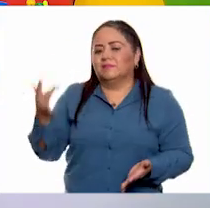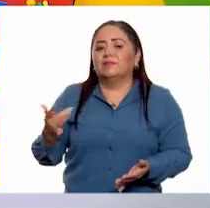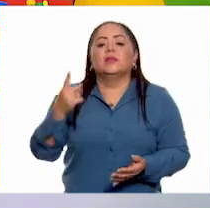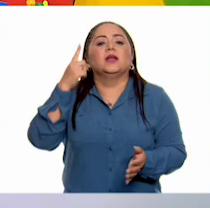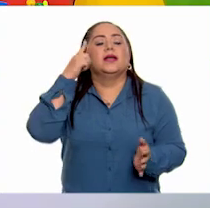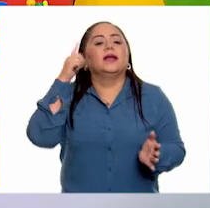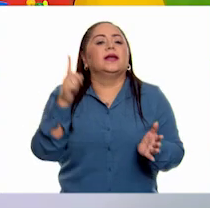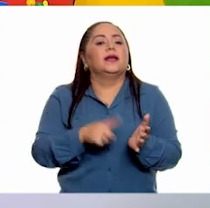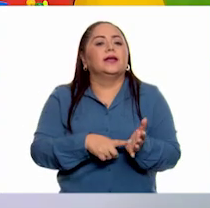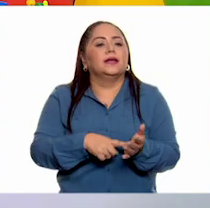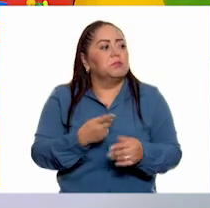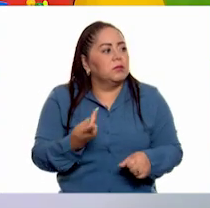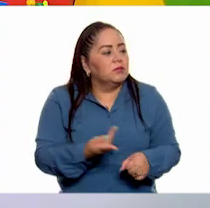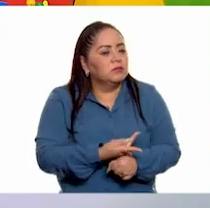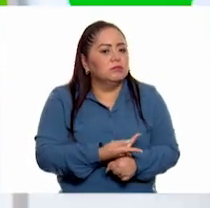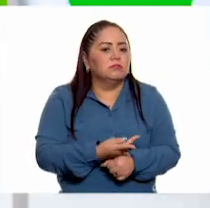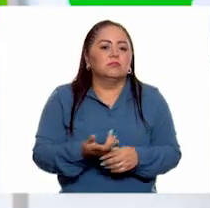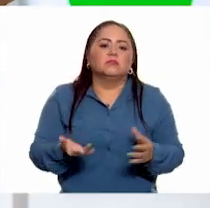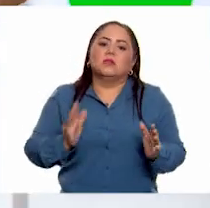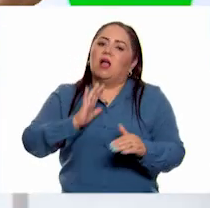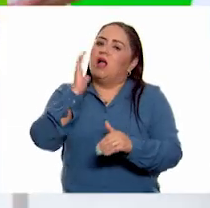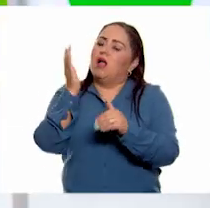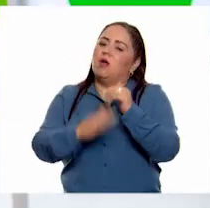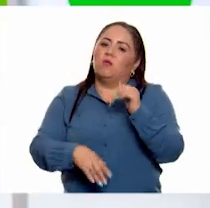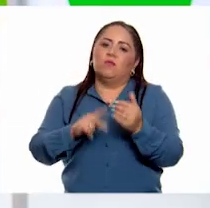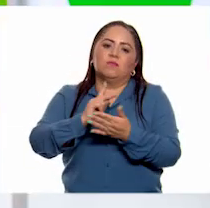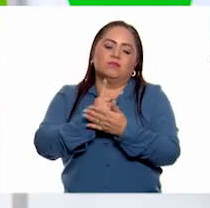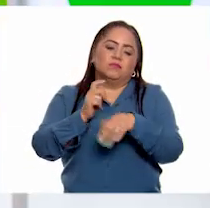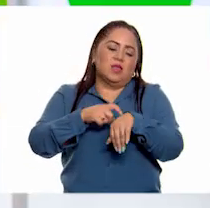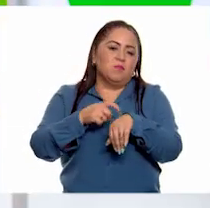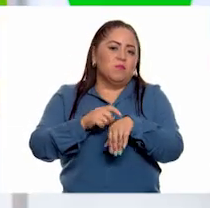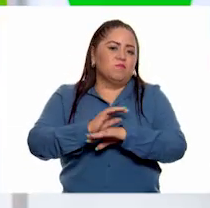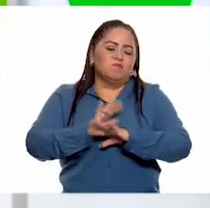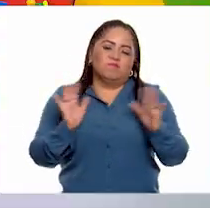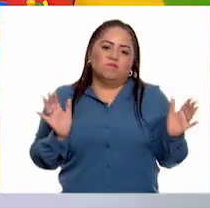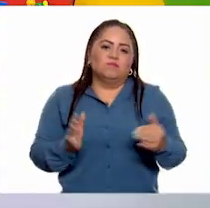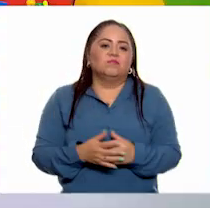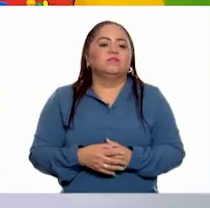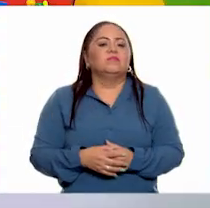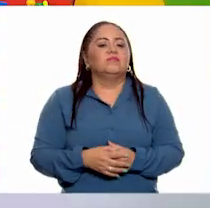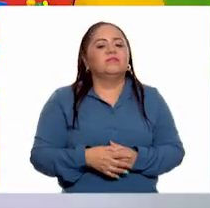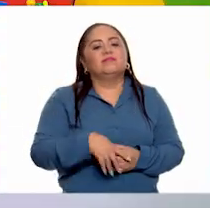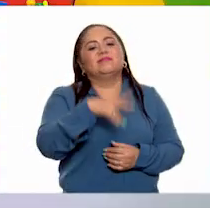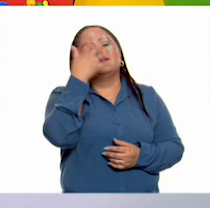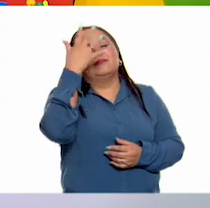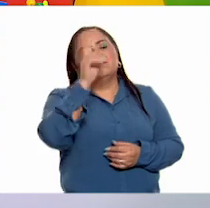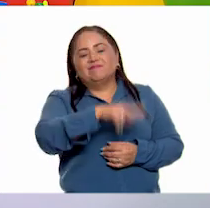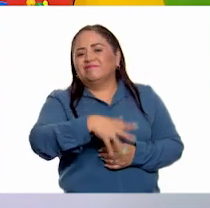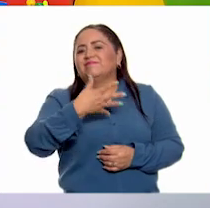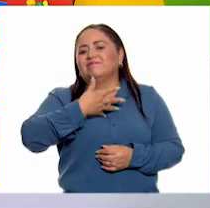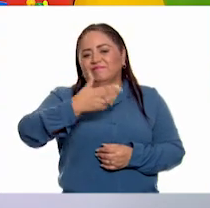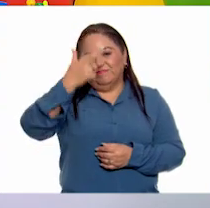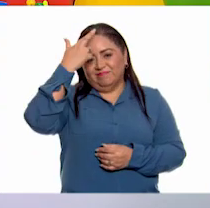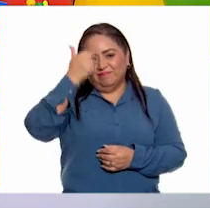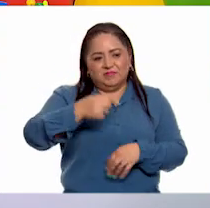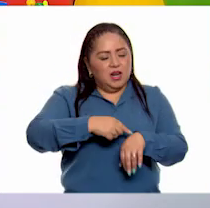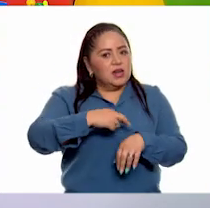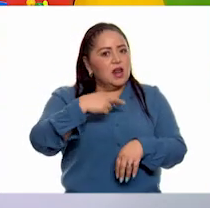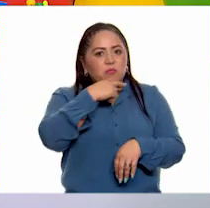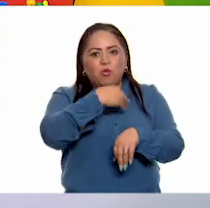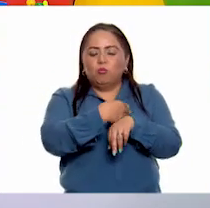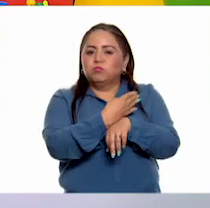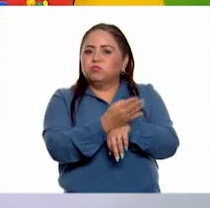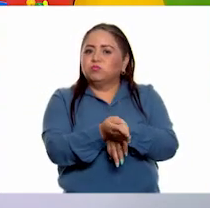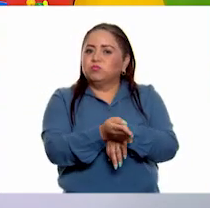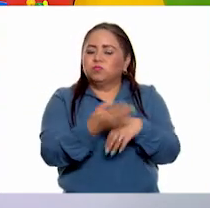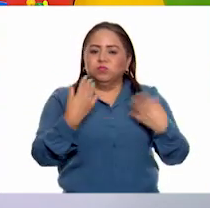qué crees, Ojar? ¿Qué pasó? Que se nos terminó el tiempo. ¡Ay, no puede ser! Tienes razón. Se me fue